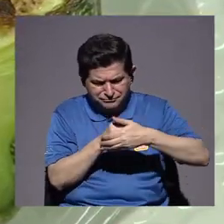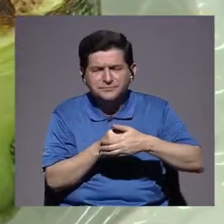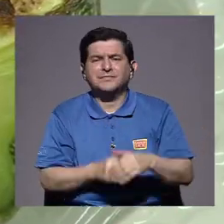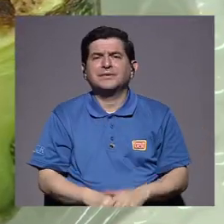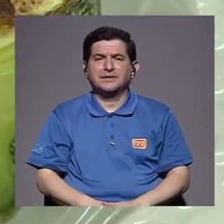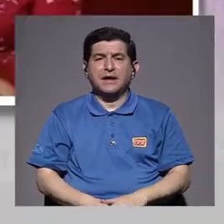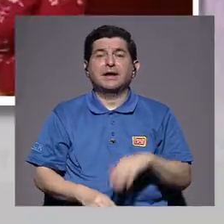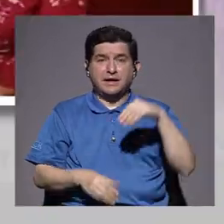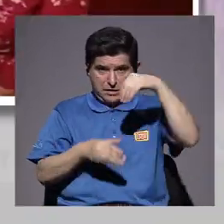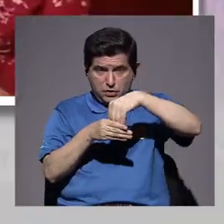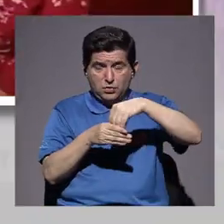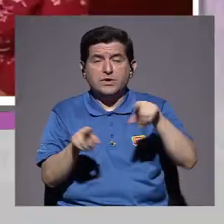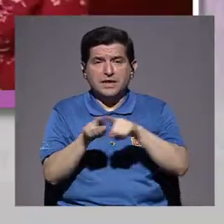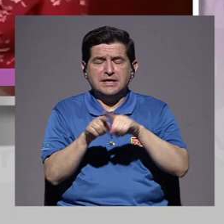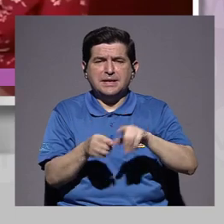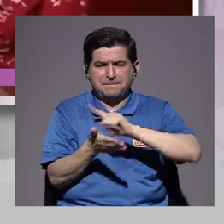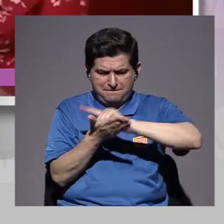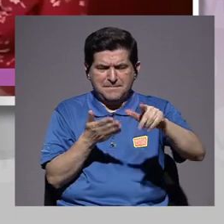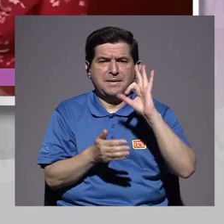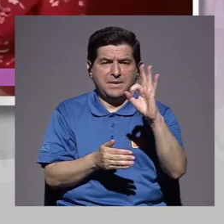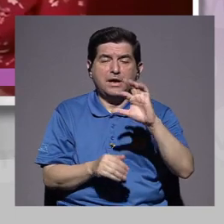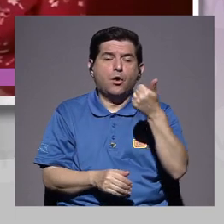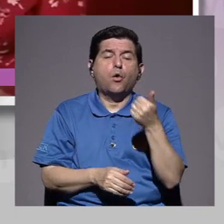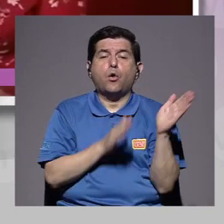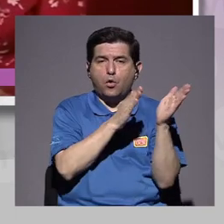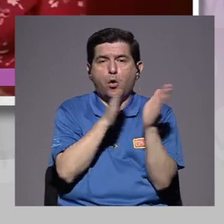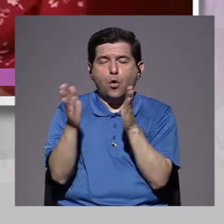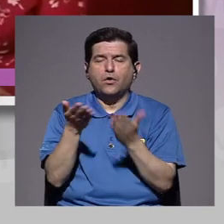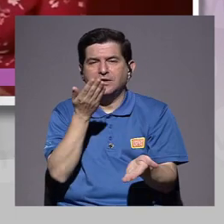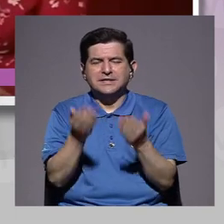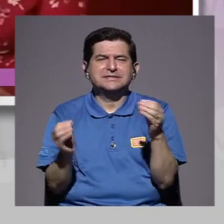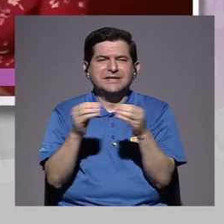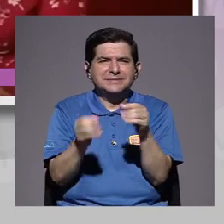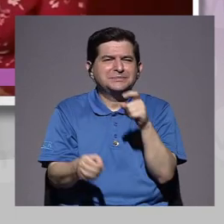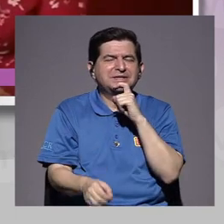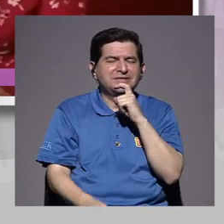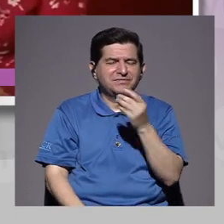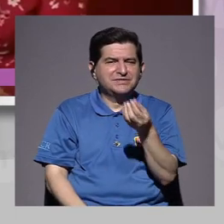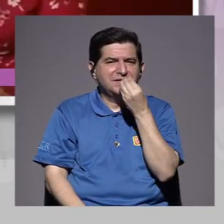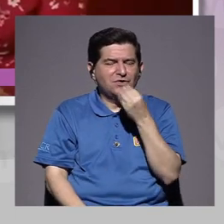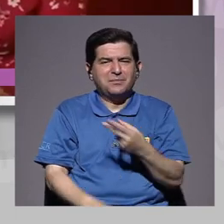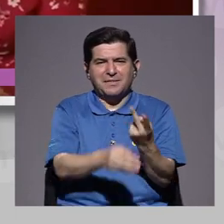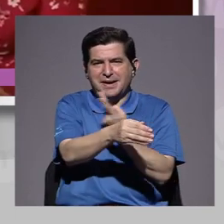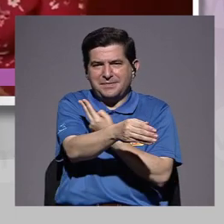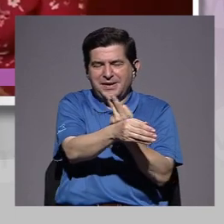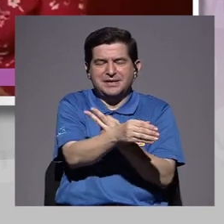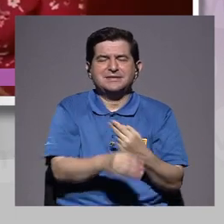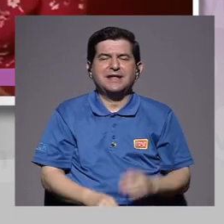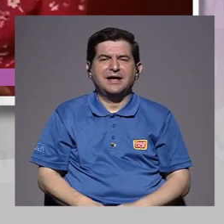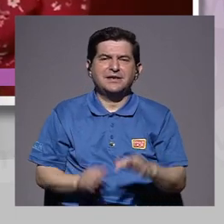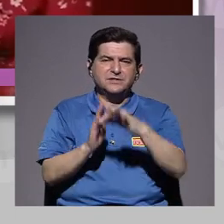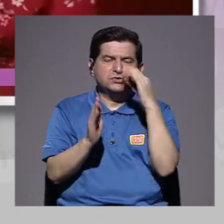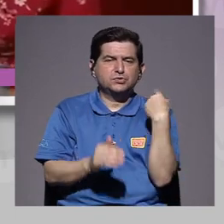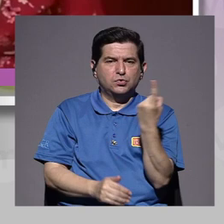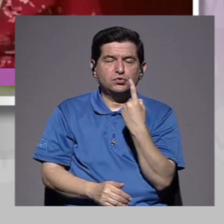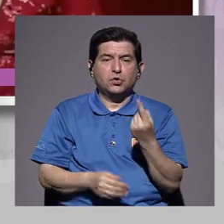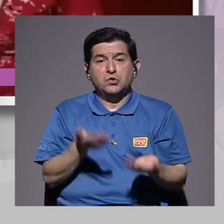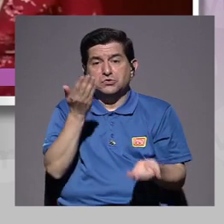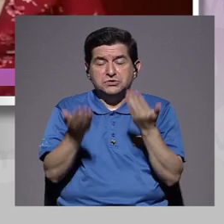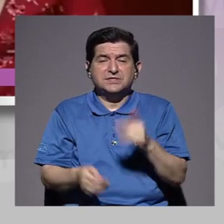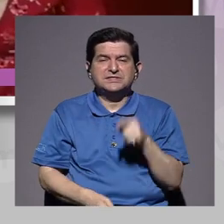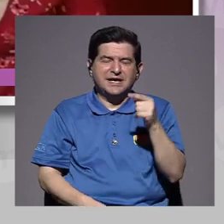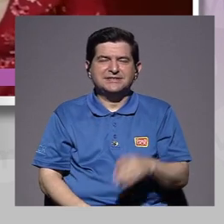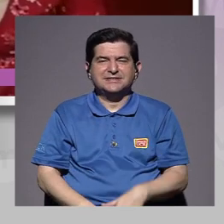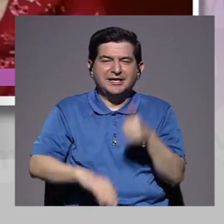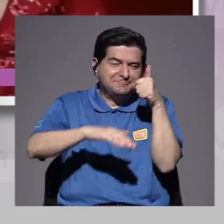comérmela con cáscara. Y hay otras formas de preparaciones que si nos cuesta comer los vegetales y frutas solitos, pues hay preparaciones como